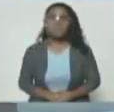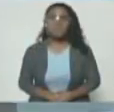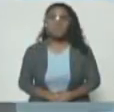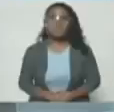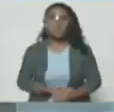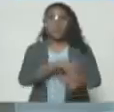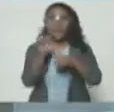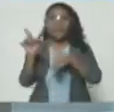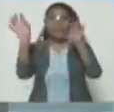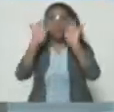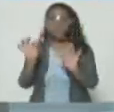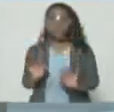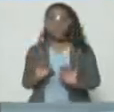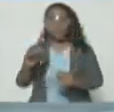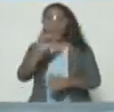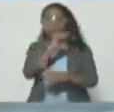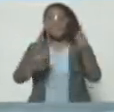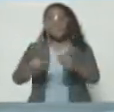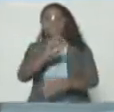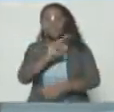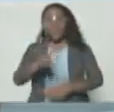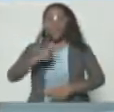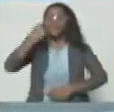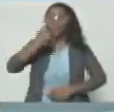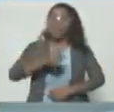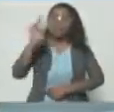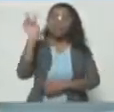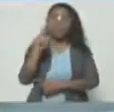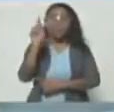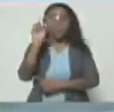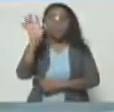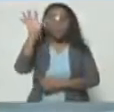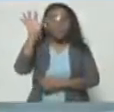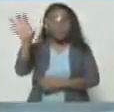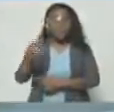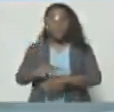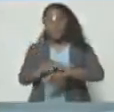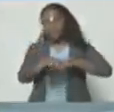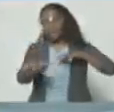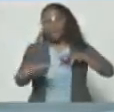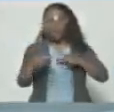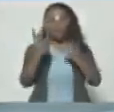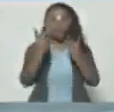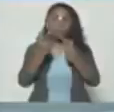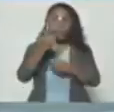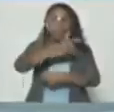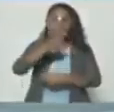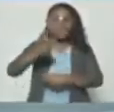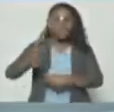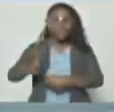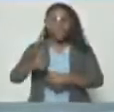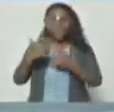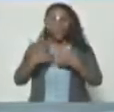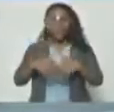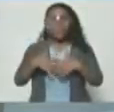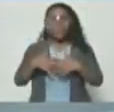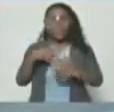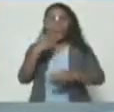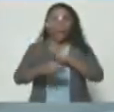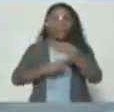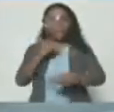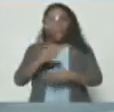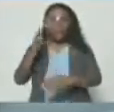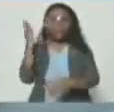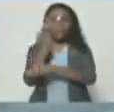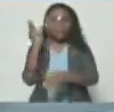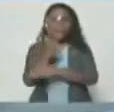En ese sentido, la vicepresidenta destacó que Venezuela es uno de los países con mayor número de personas y empresas sometidas a